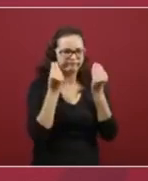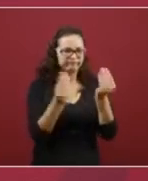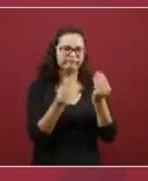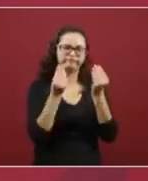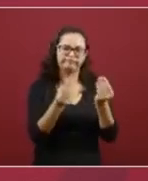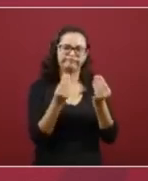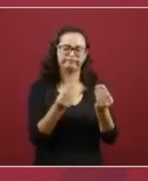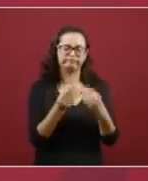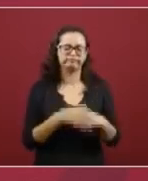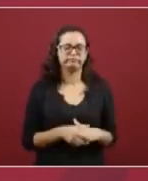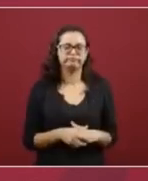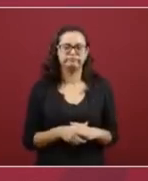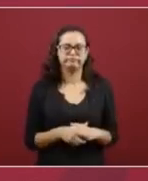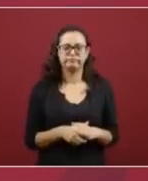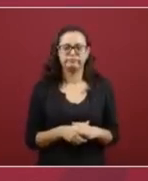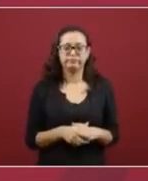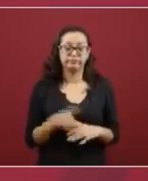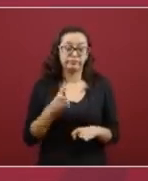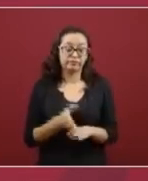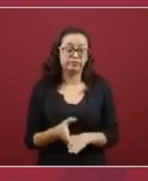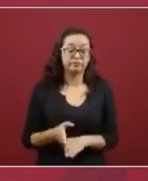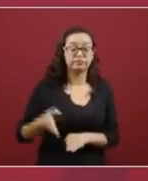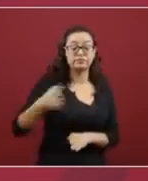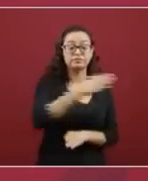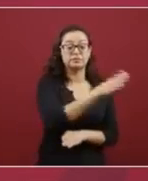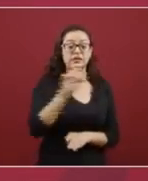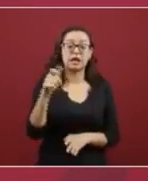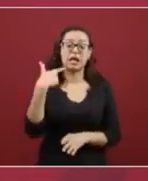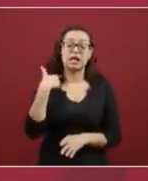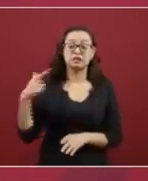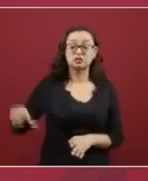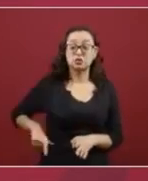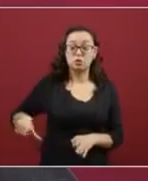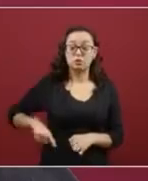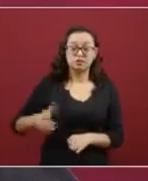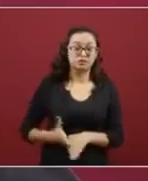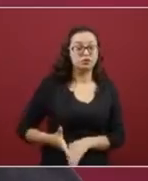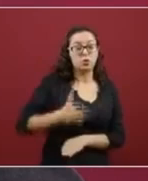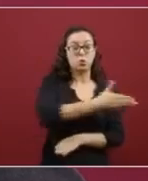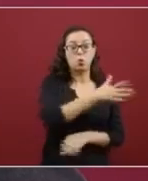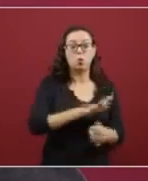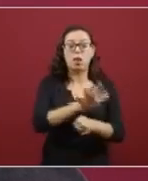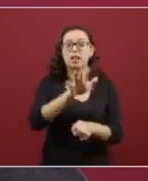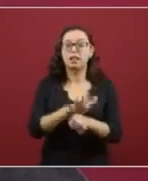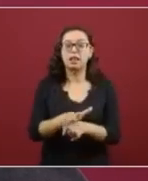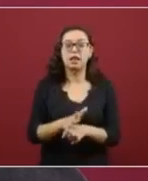tendencia en el periodo neoliberal era cerrar normales,